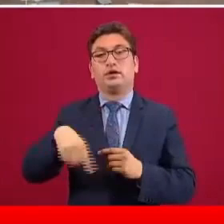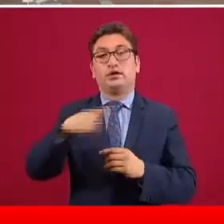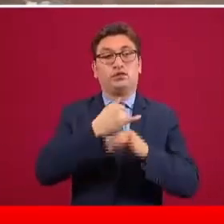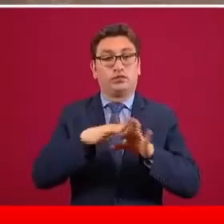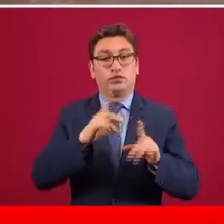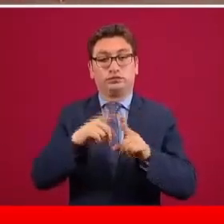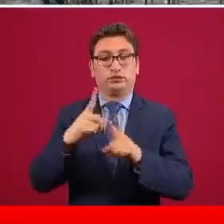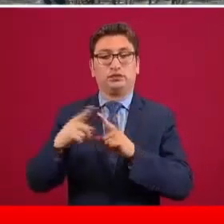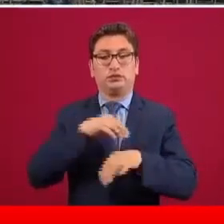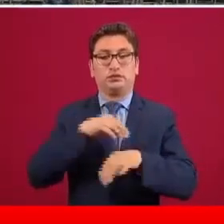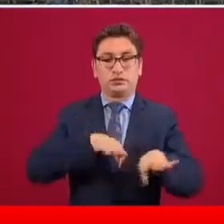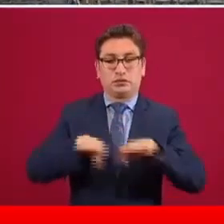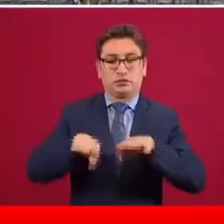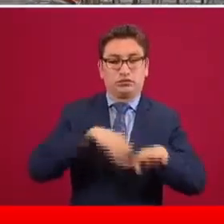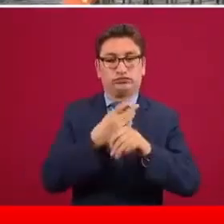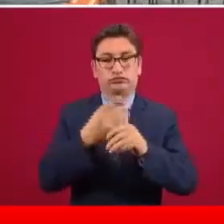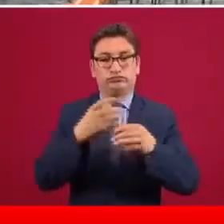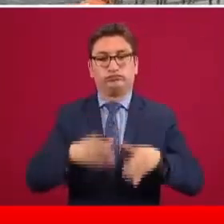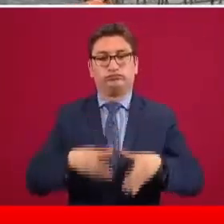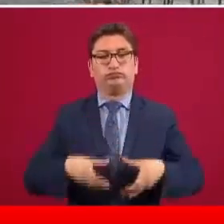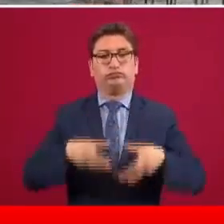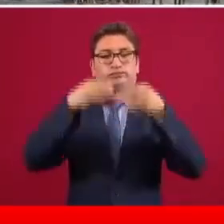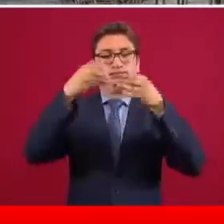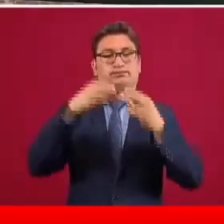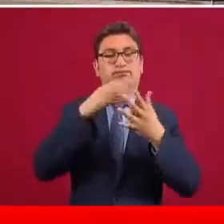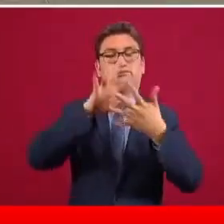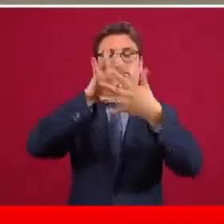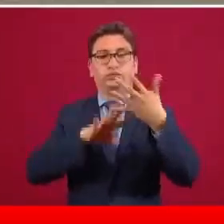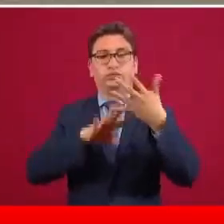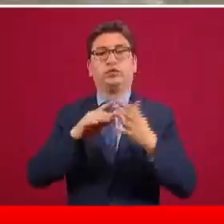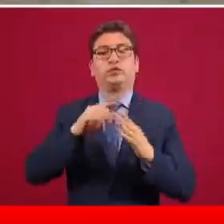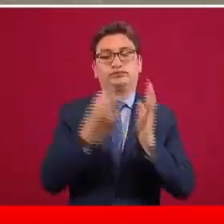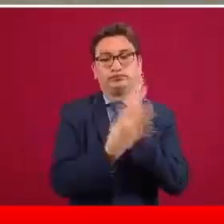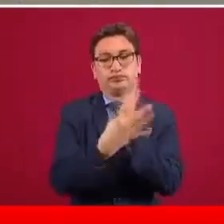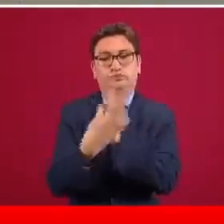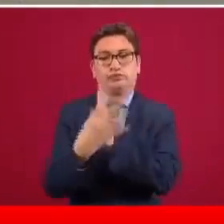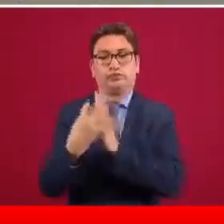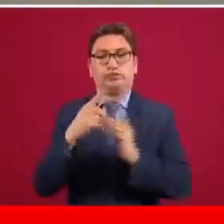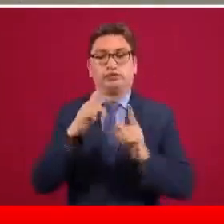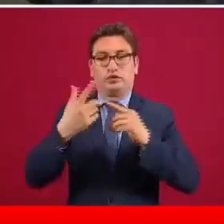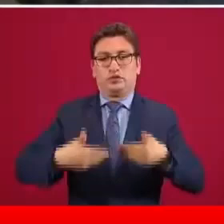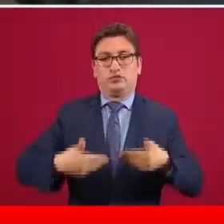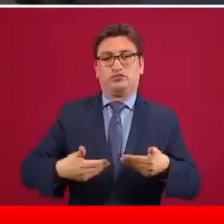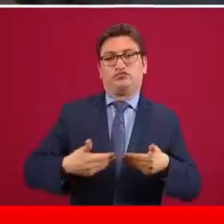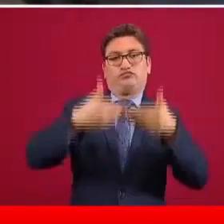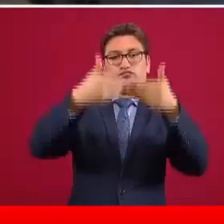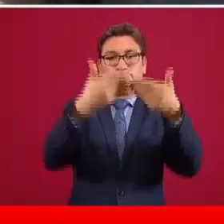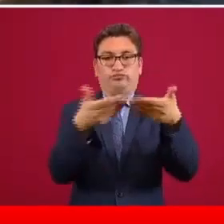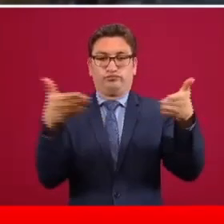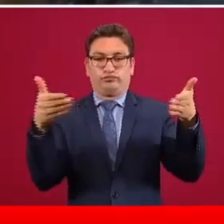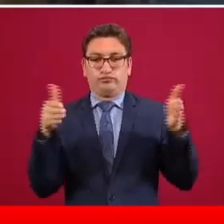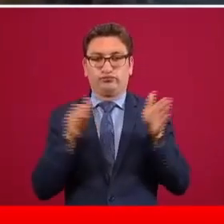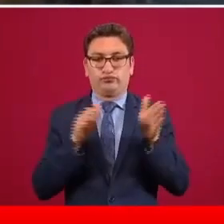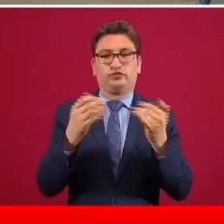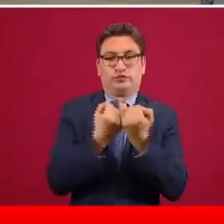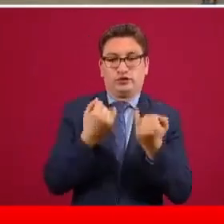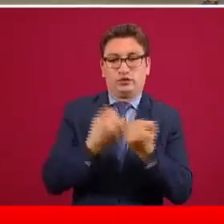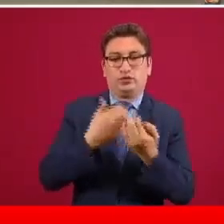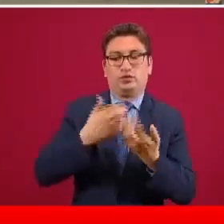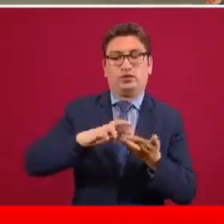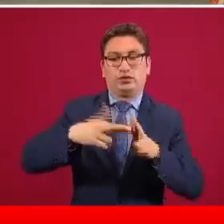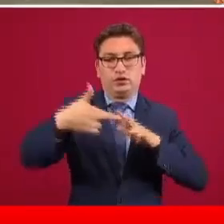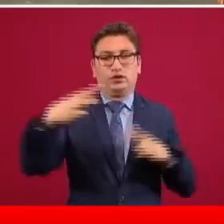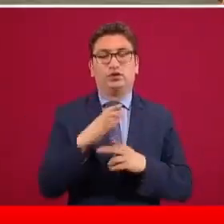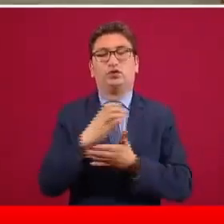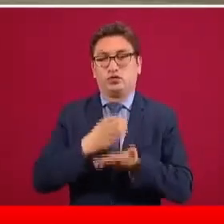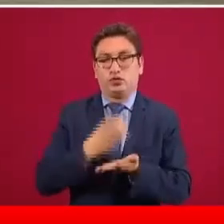de habilitado de acero y tableros de cimbra, armado de columnas, construcción de muro perimetral, tendido de cable de cobre y acarreo